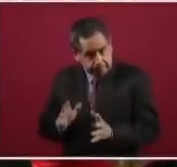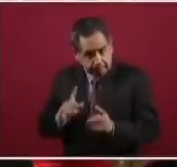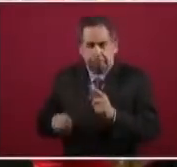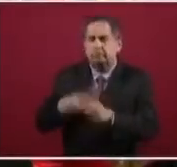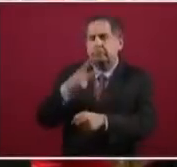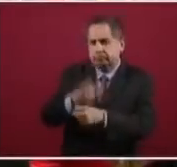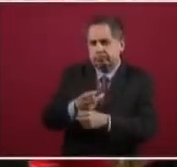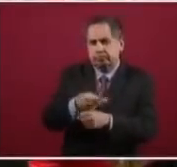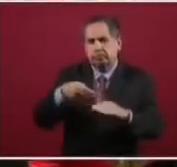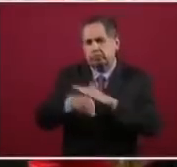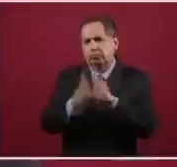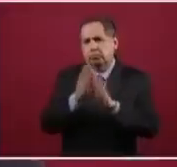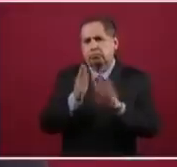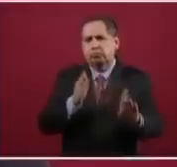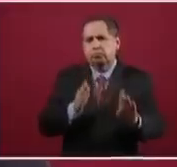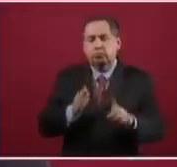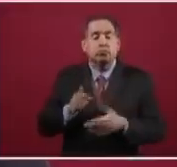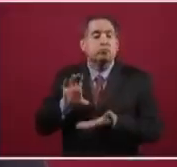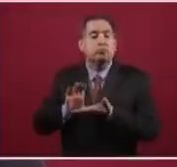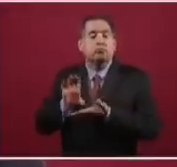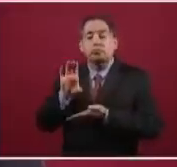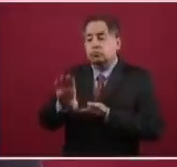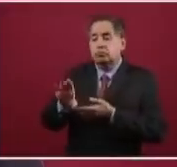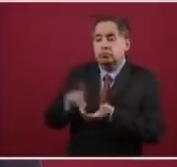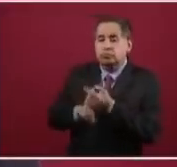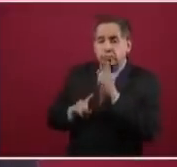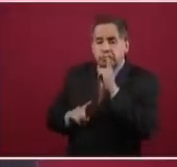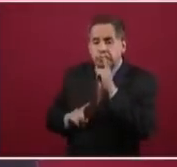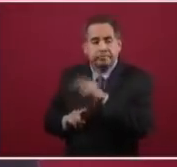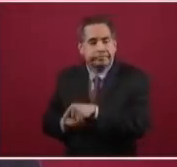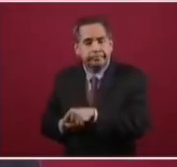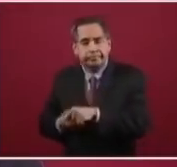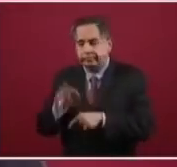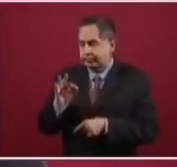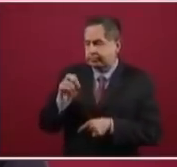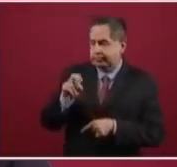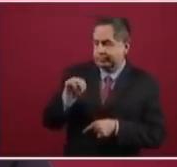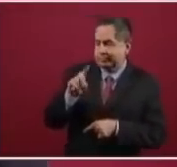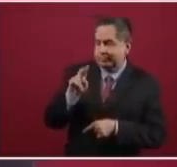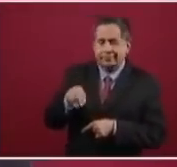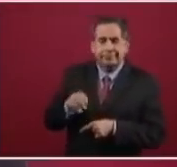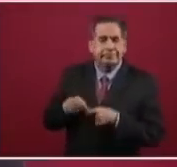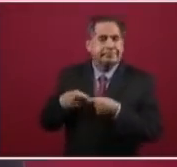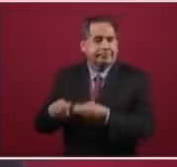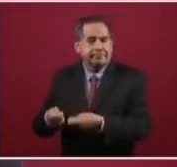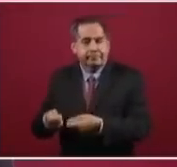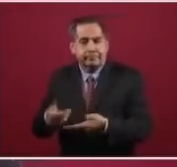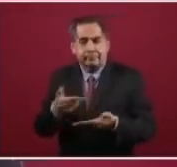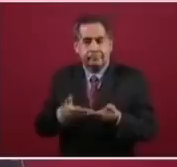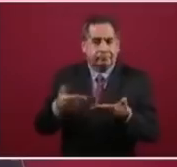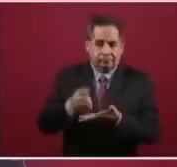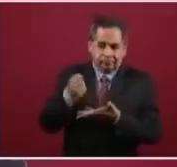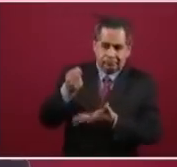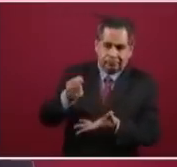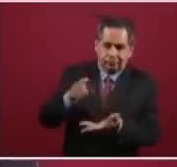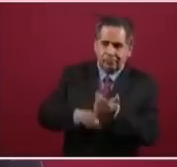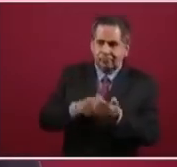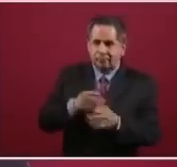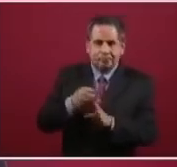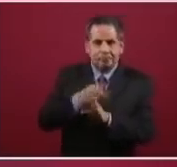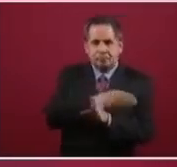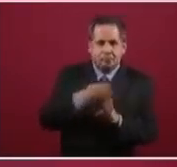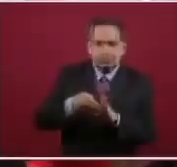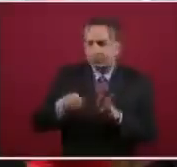originalmente para esa parte no estaban en el presupuesto eran recursos del fonadin así es que ni antes ni ahora nos va a encontrar el presupuesto porque no estaban